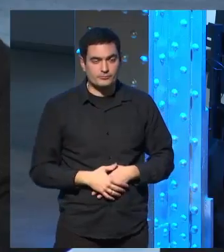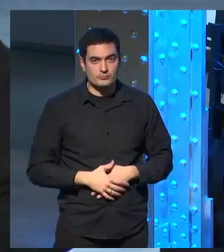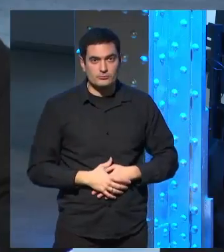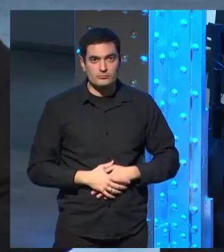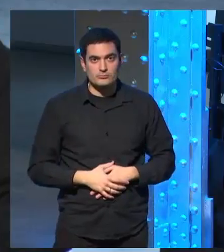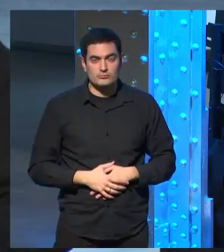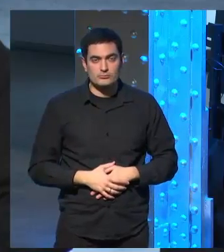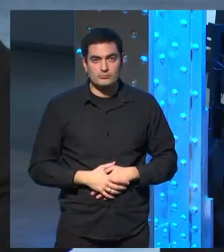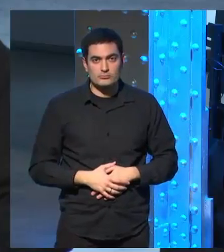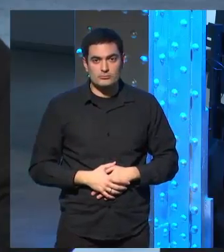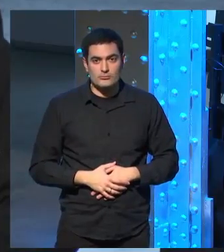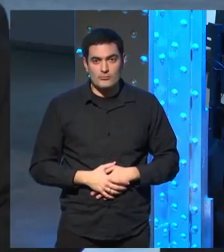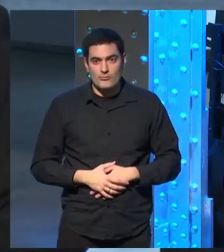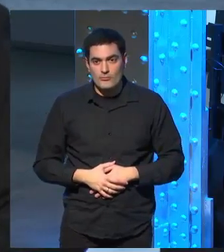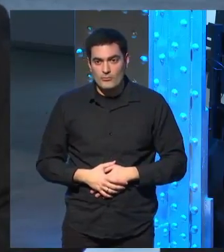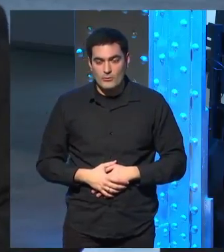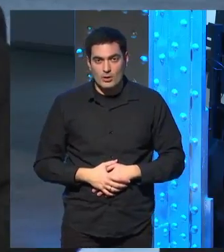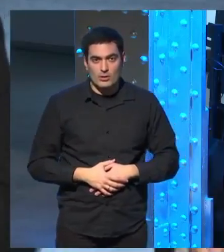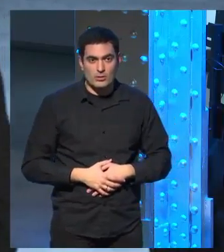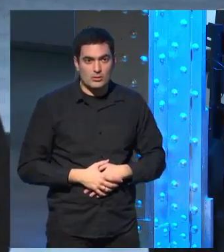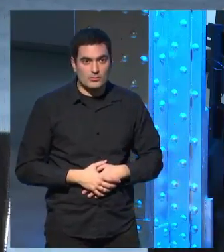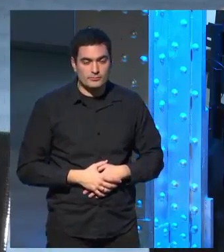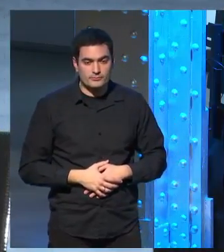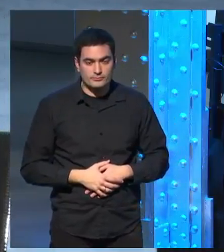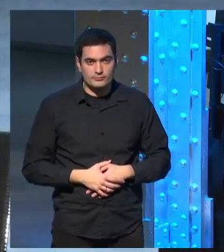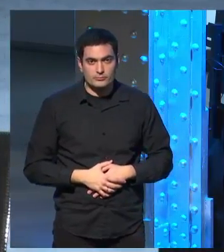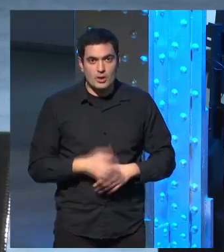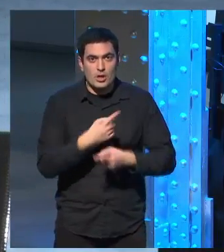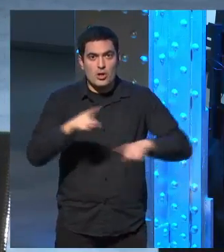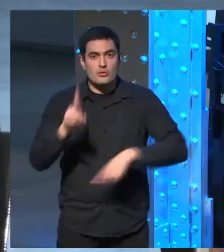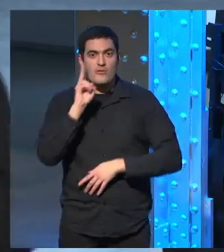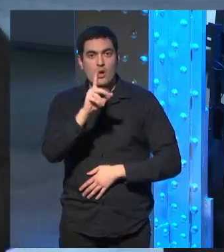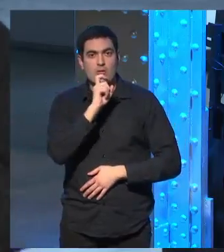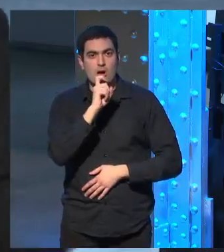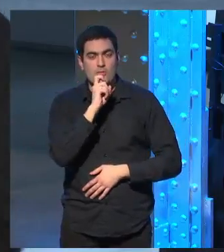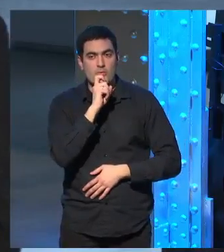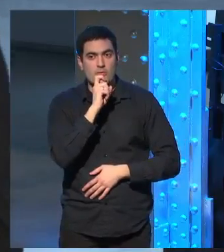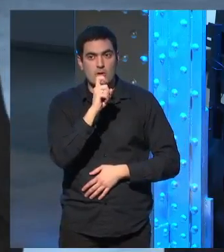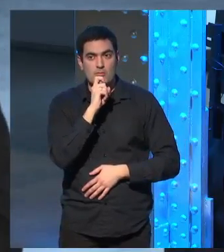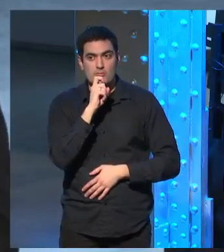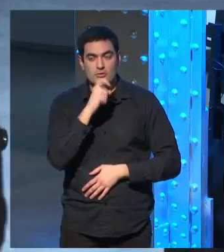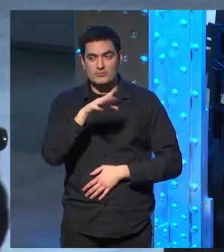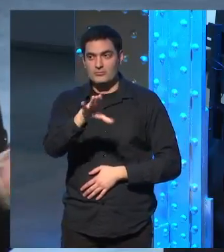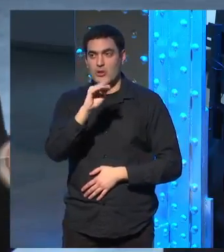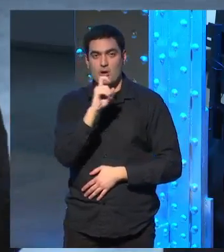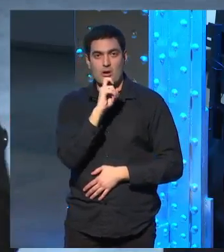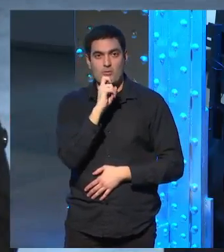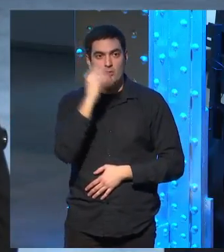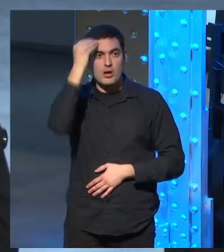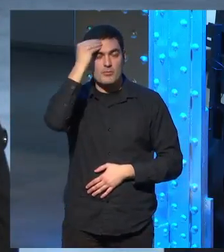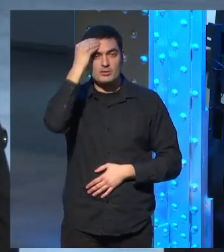concierto para orquesta... ¿Cómo lo explicas? ¿Cómo lo ves tú el concierto? Esto es evidente. El concierto para orquesta, pienso